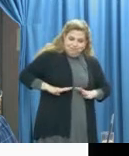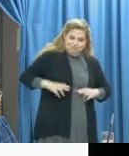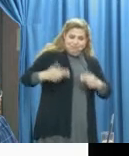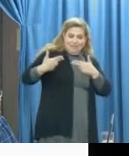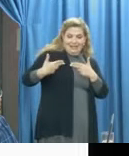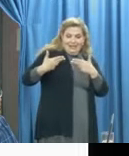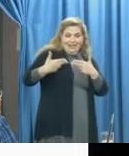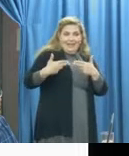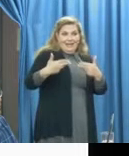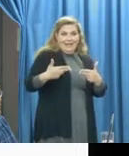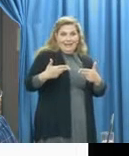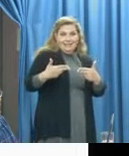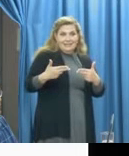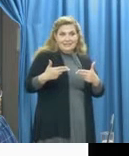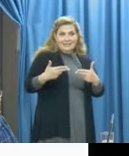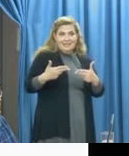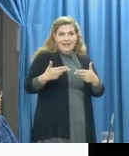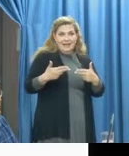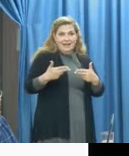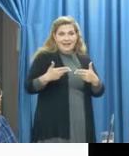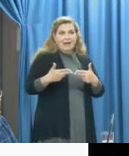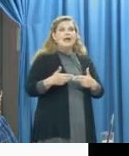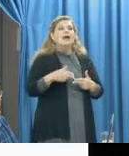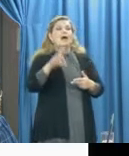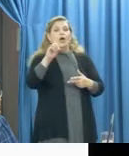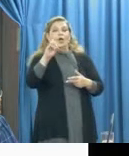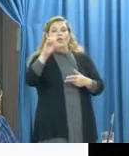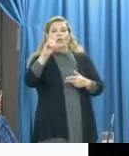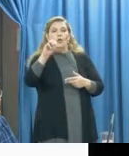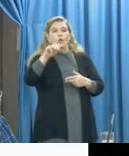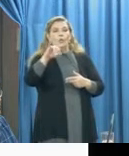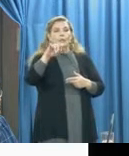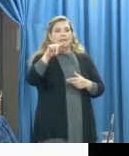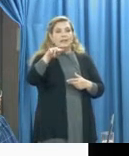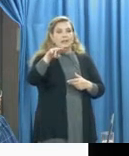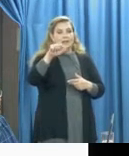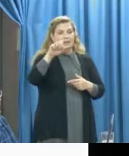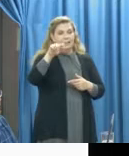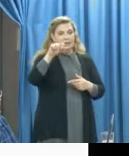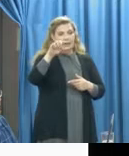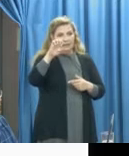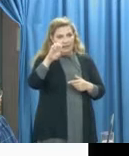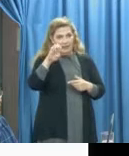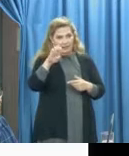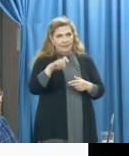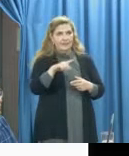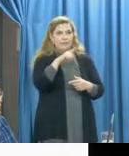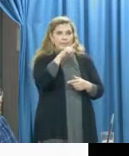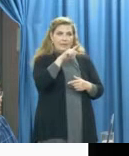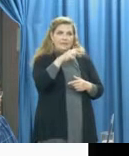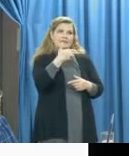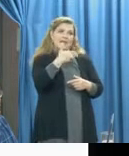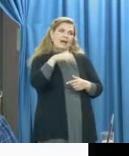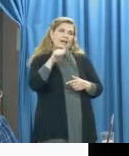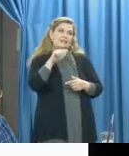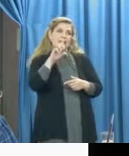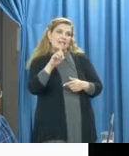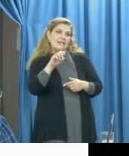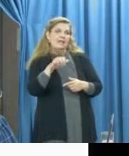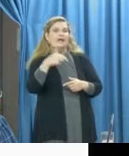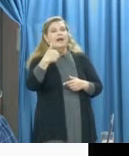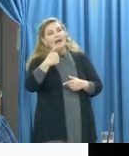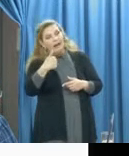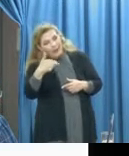herencia dominantes, herencia autosómica dominante, herencia autosómica recesiva,